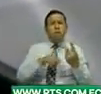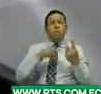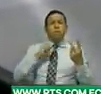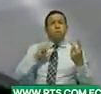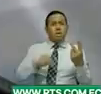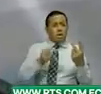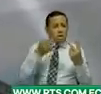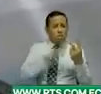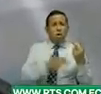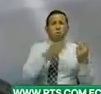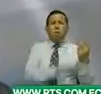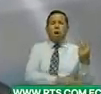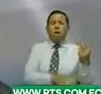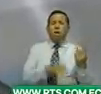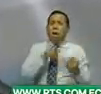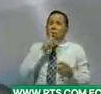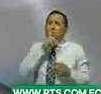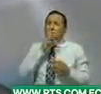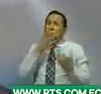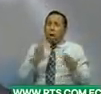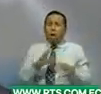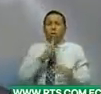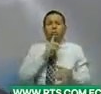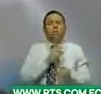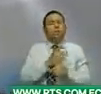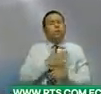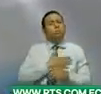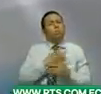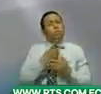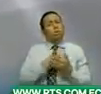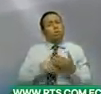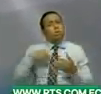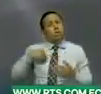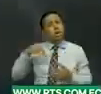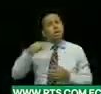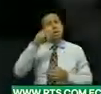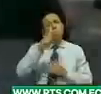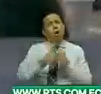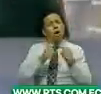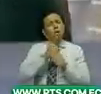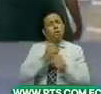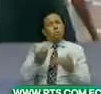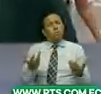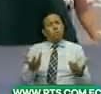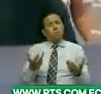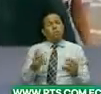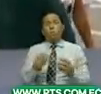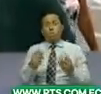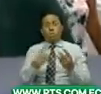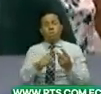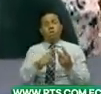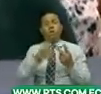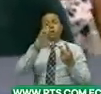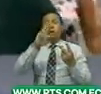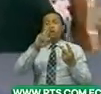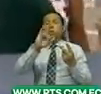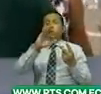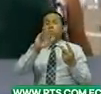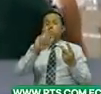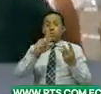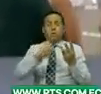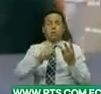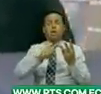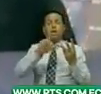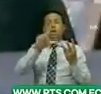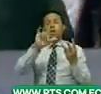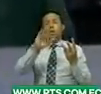impunidad. Mi hijo, un hombre joven, mi nieta recién cumplía un año. Cristina fue en noviembre, Lisbeth